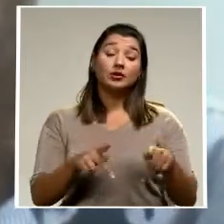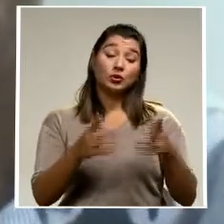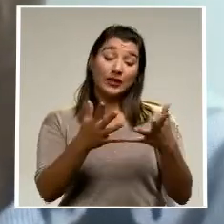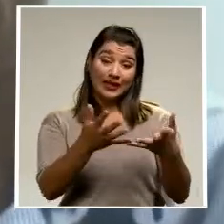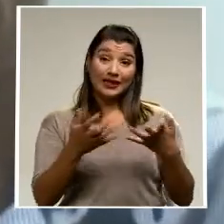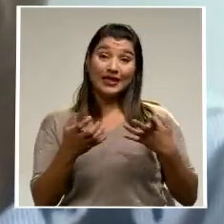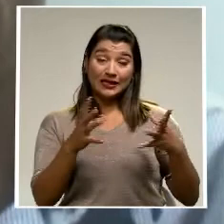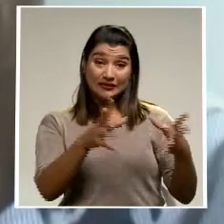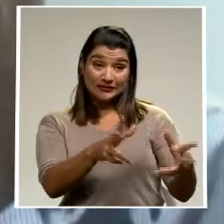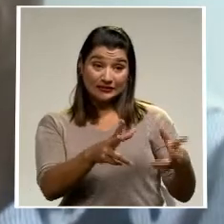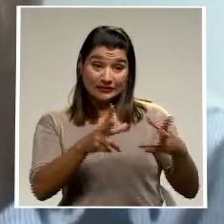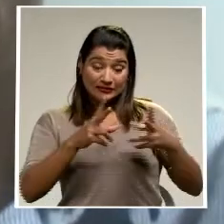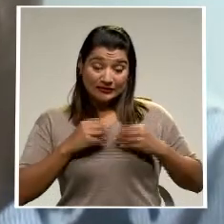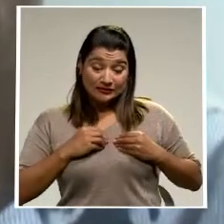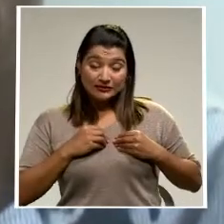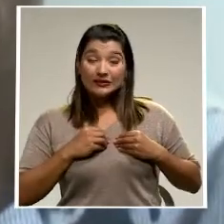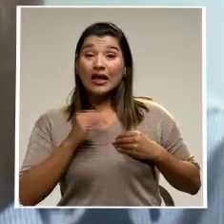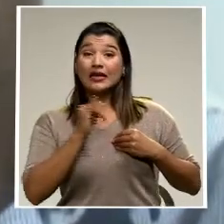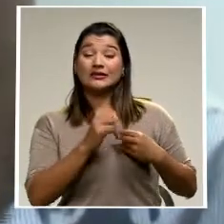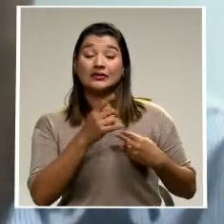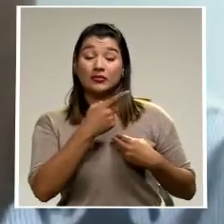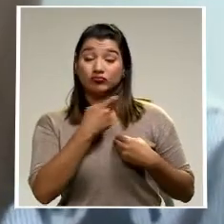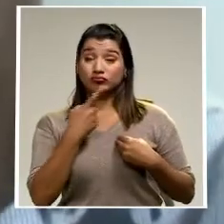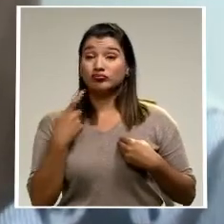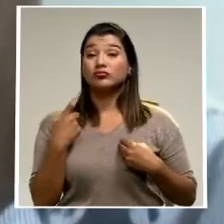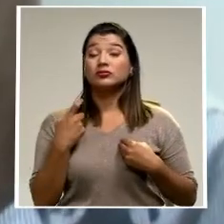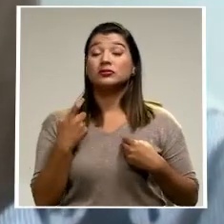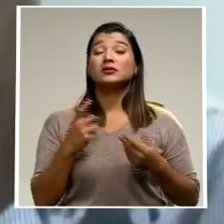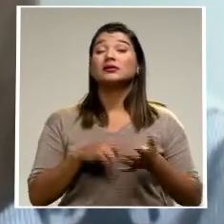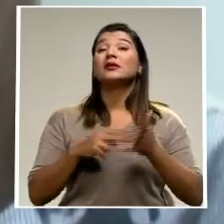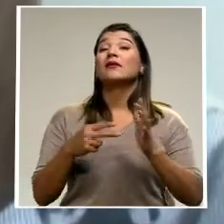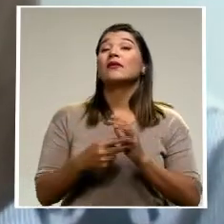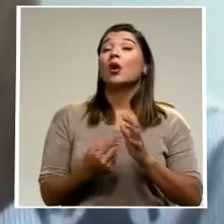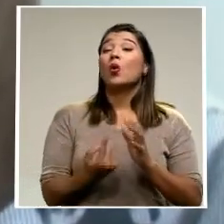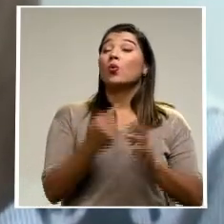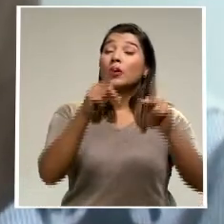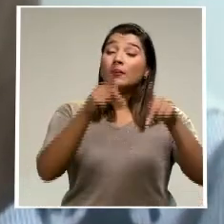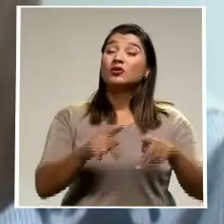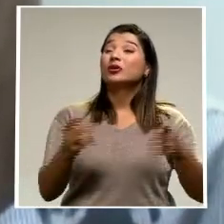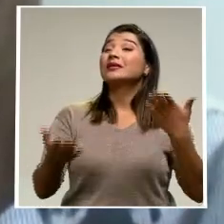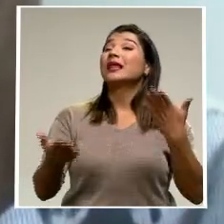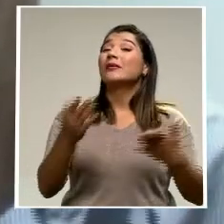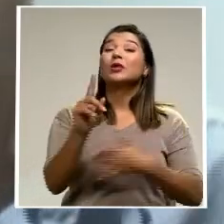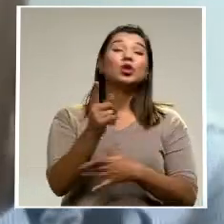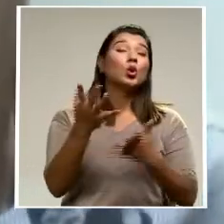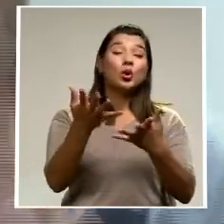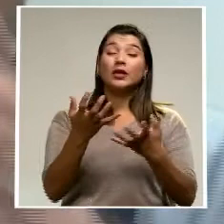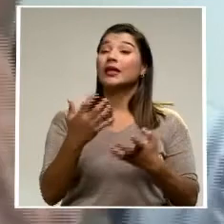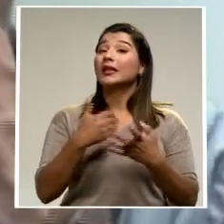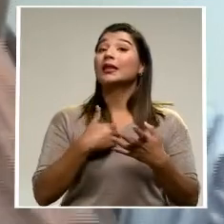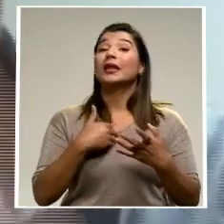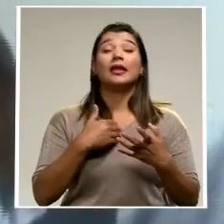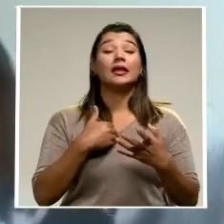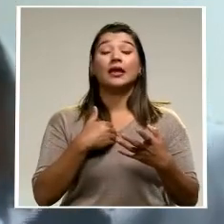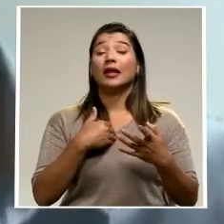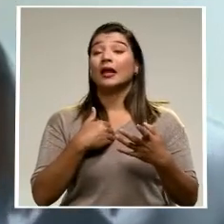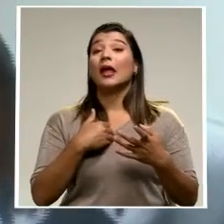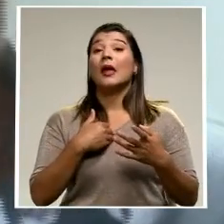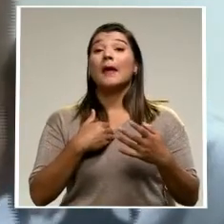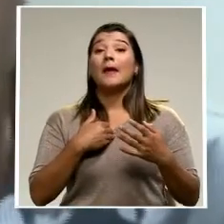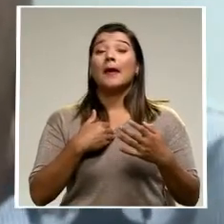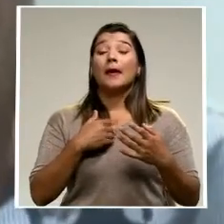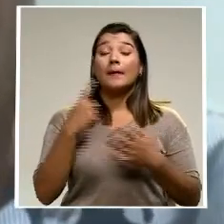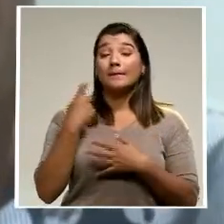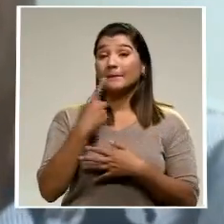heredar ese conflicto, es decir, alguien que puede ser que no aspire a la presidencia, pero que en un escenario de